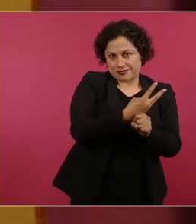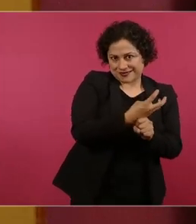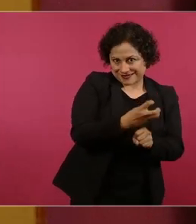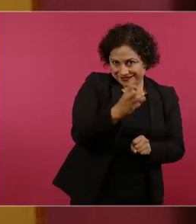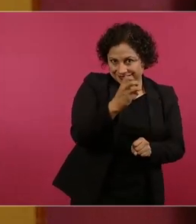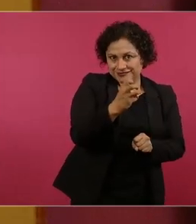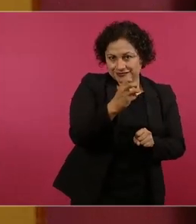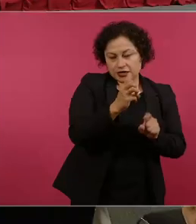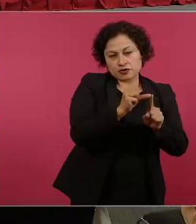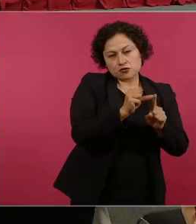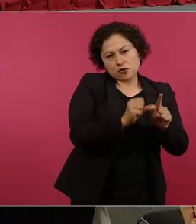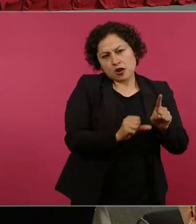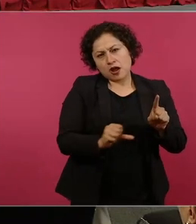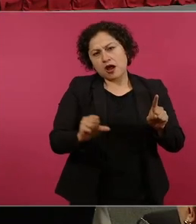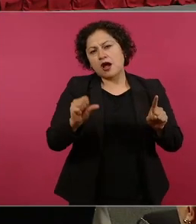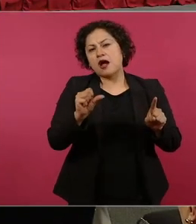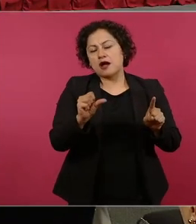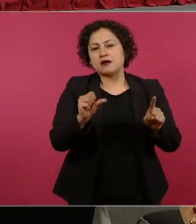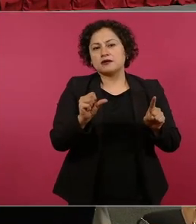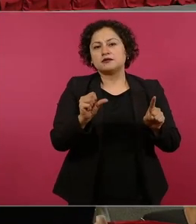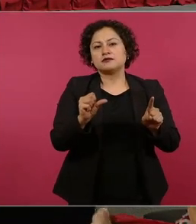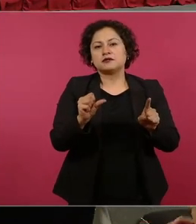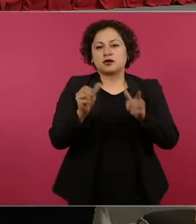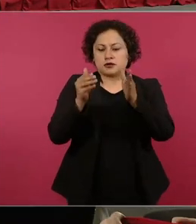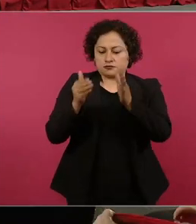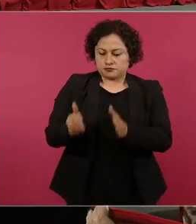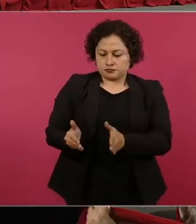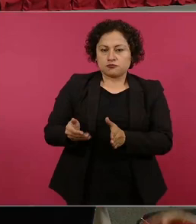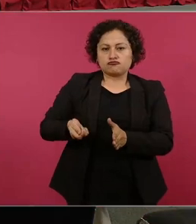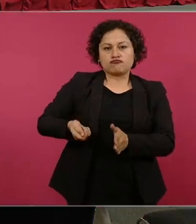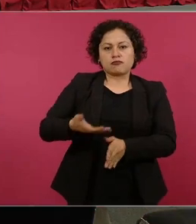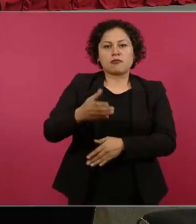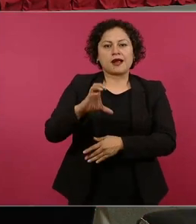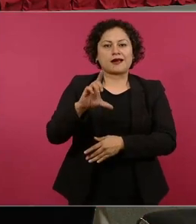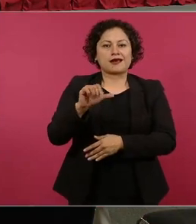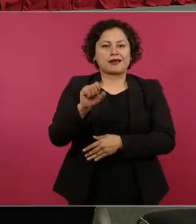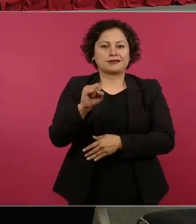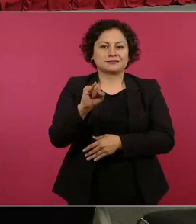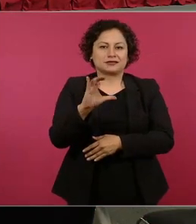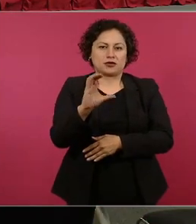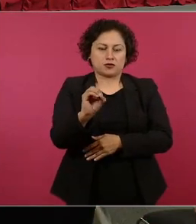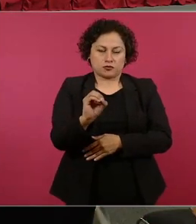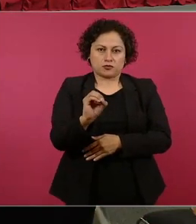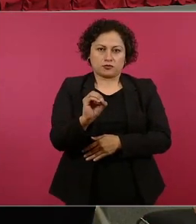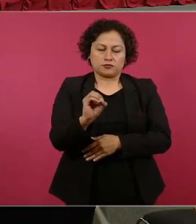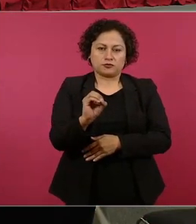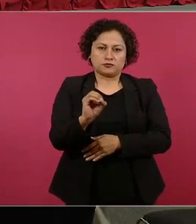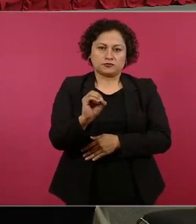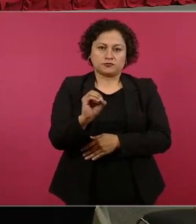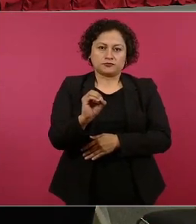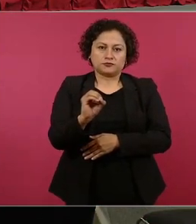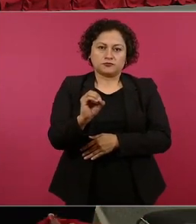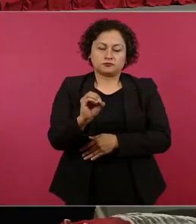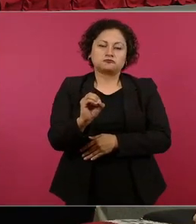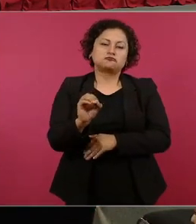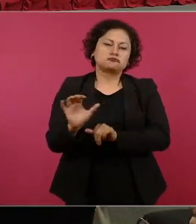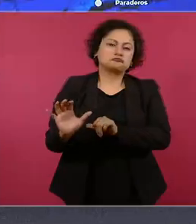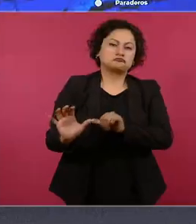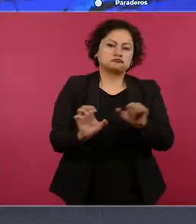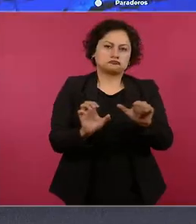a hasta el periodo clásico que es el